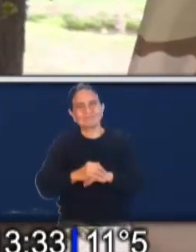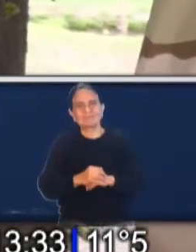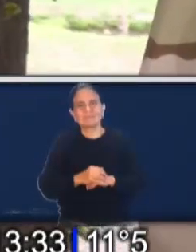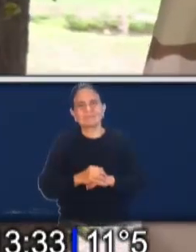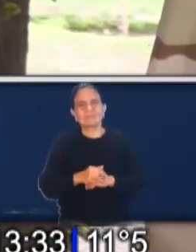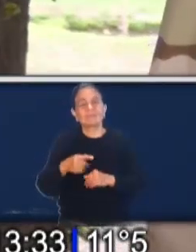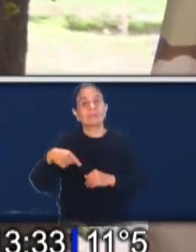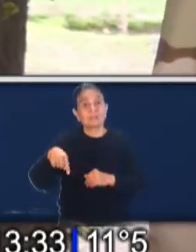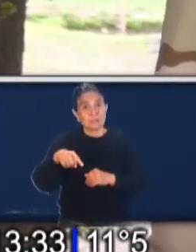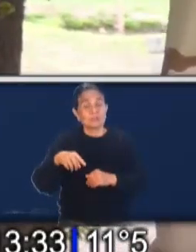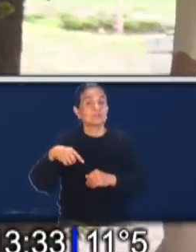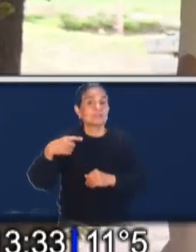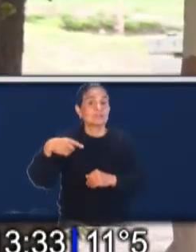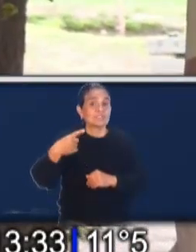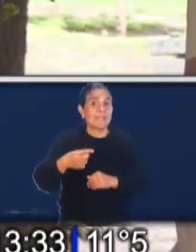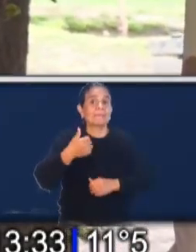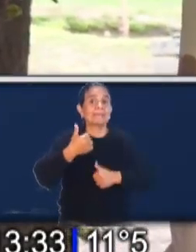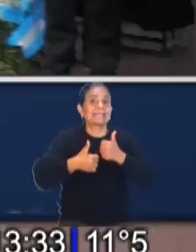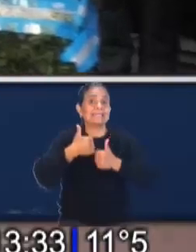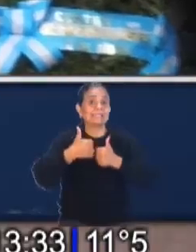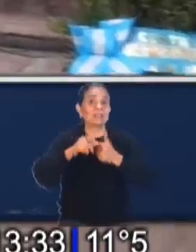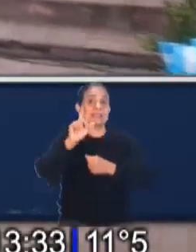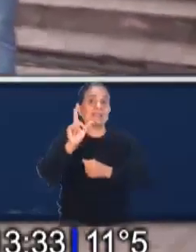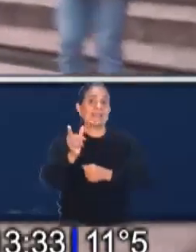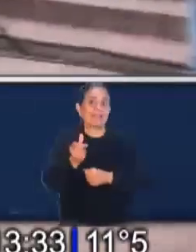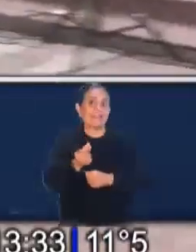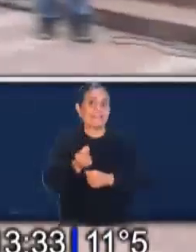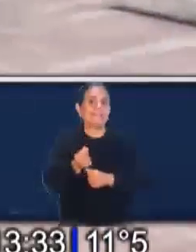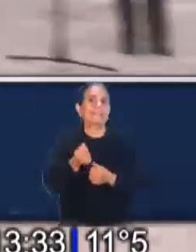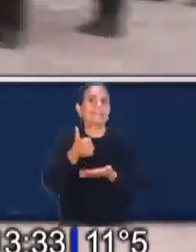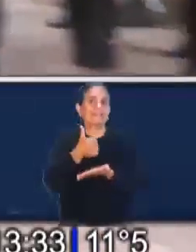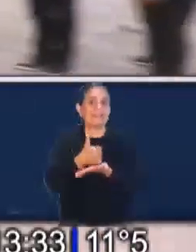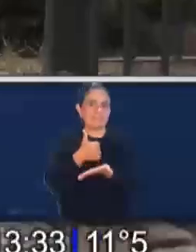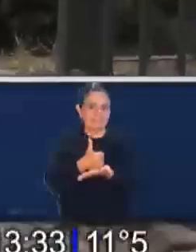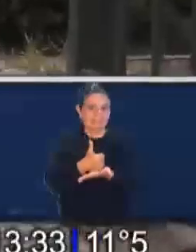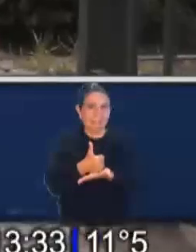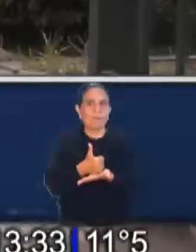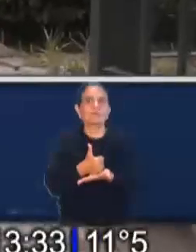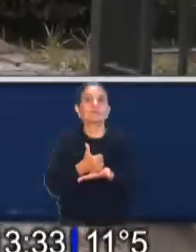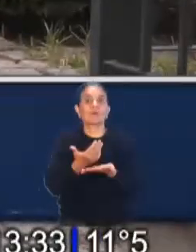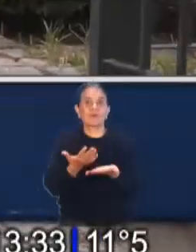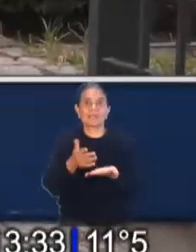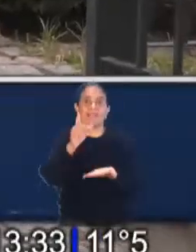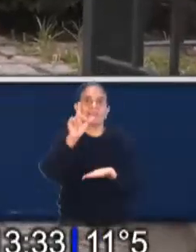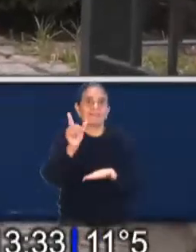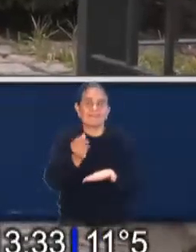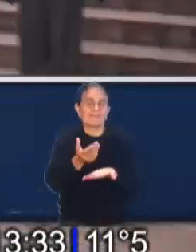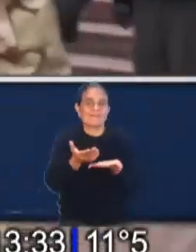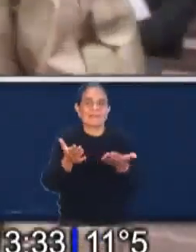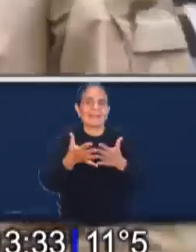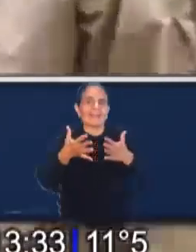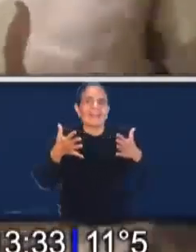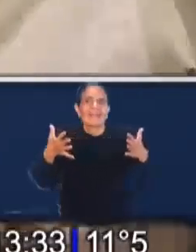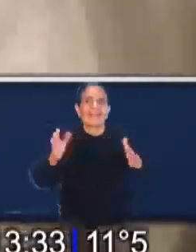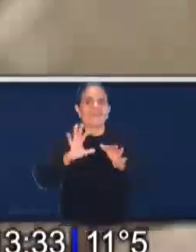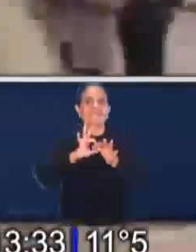estamos permanentemente en la historia de la patria, que es lo más importante, que hace una patria grande, libre y soberana, conociendo a